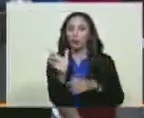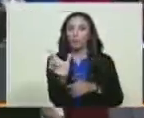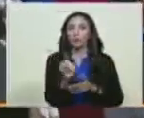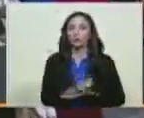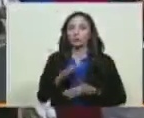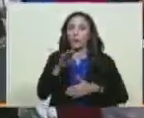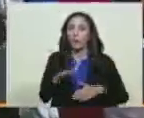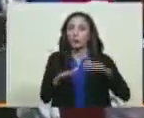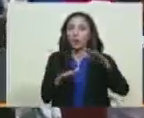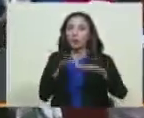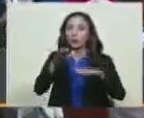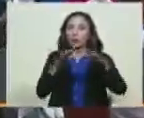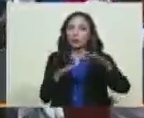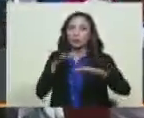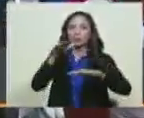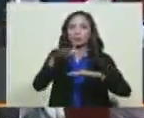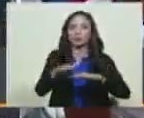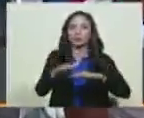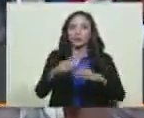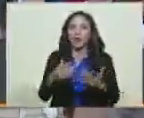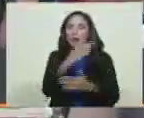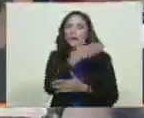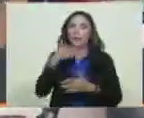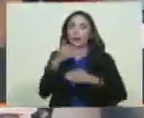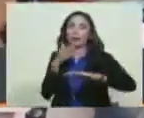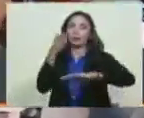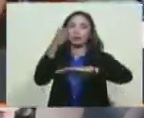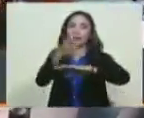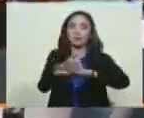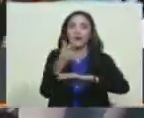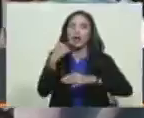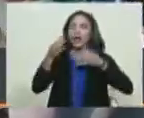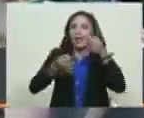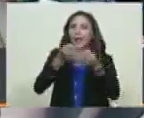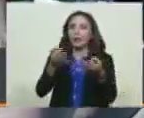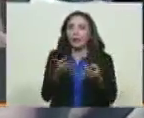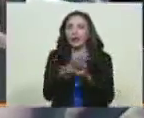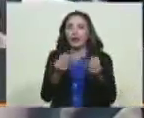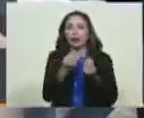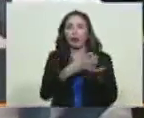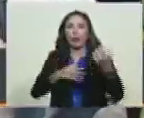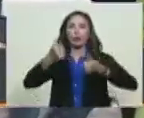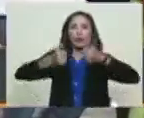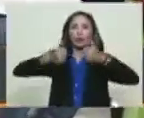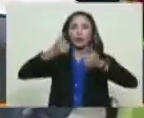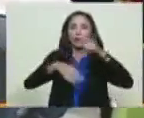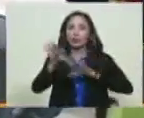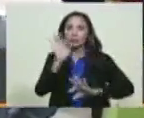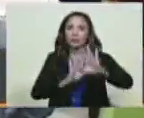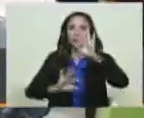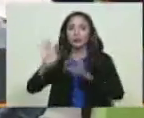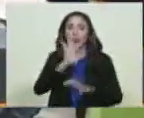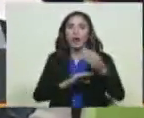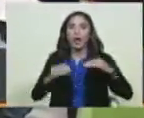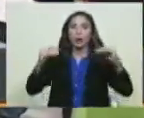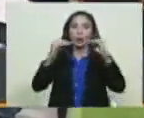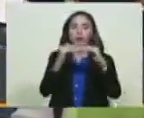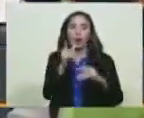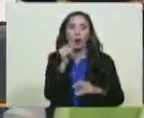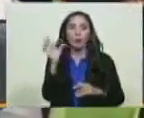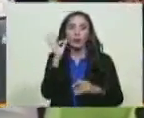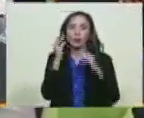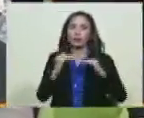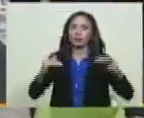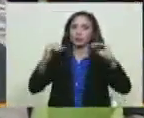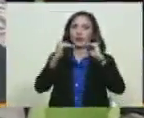un poco más adelantado que el partido planteaba ella no sólo la postulación en equidad de género sino que fuimos